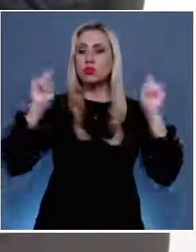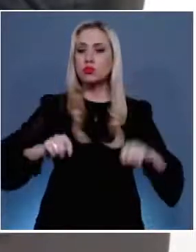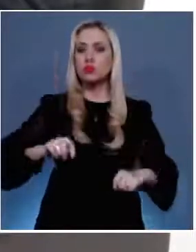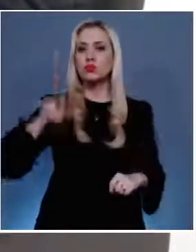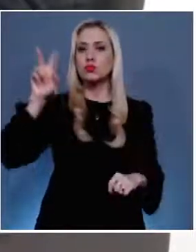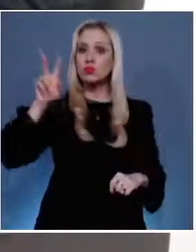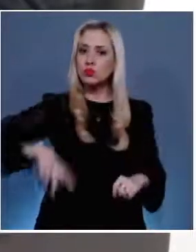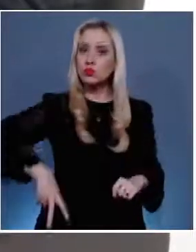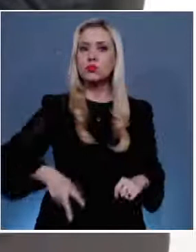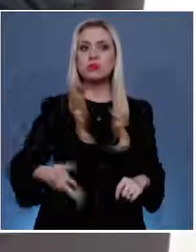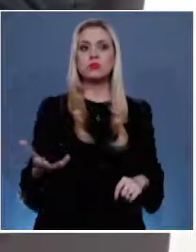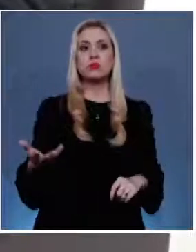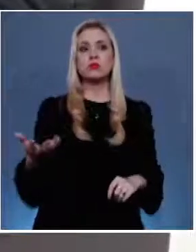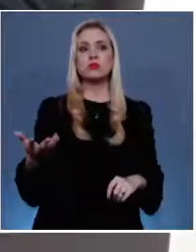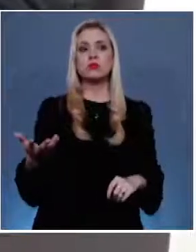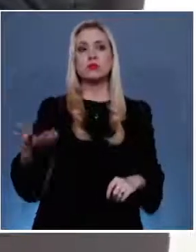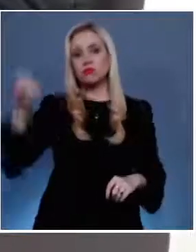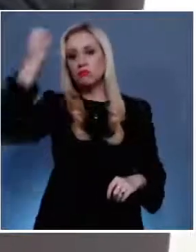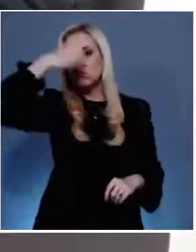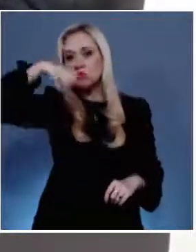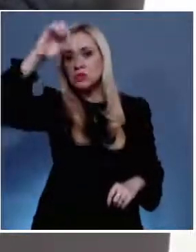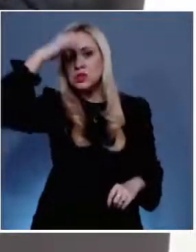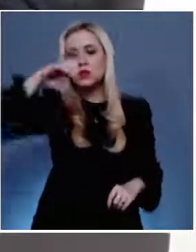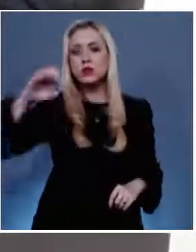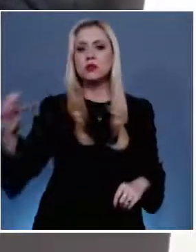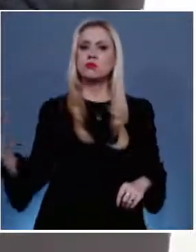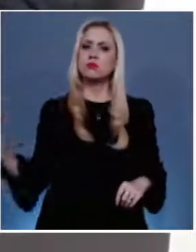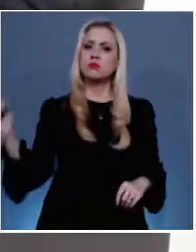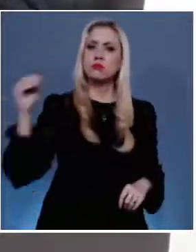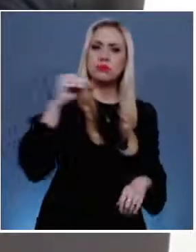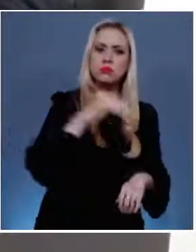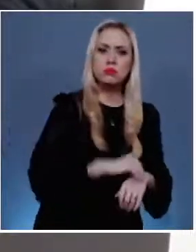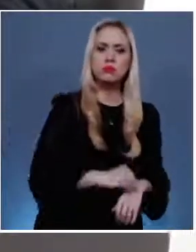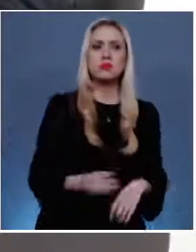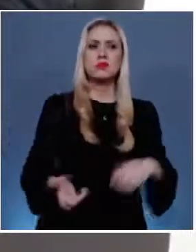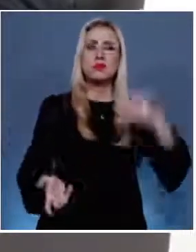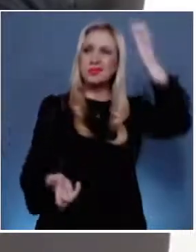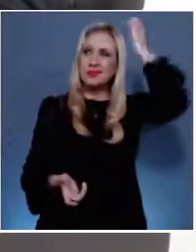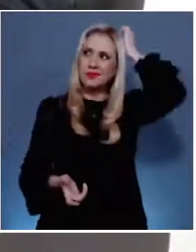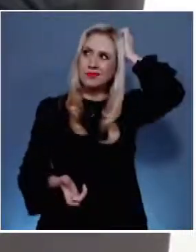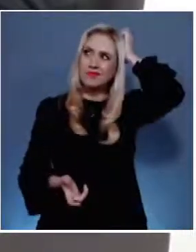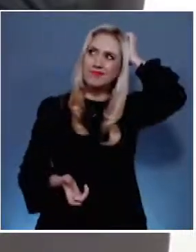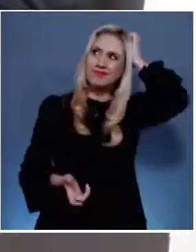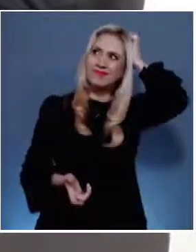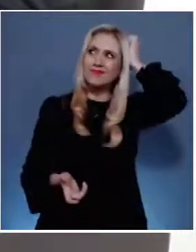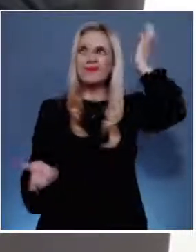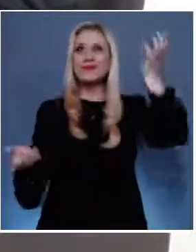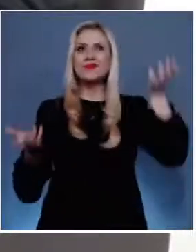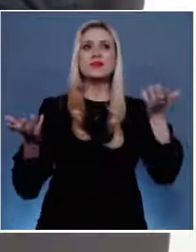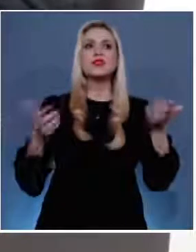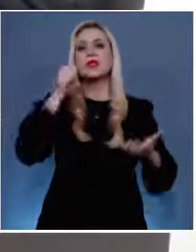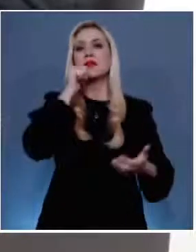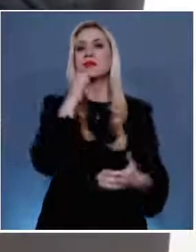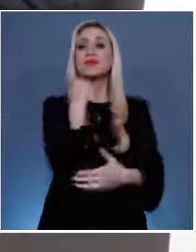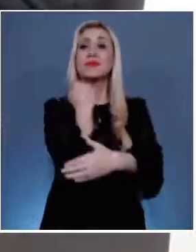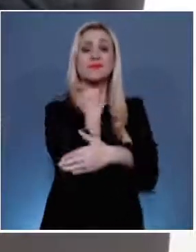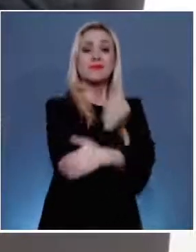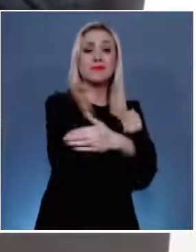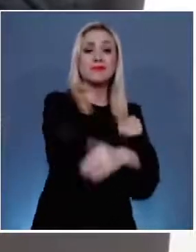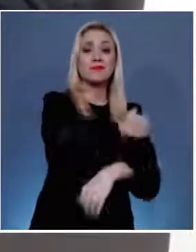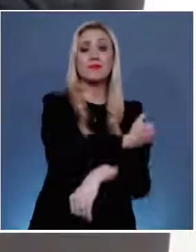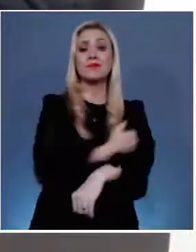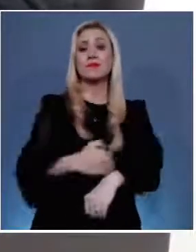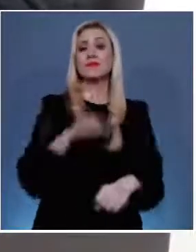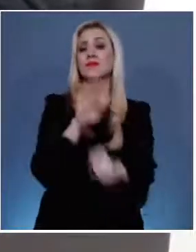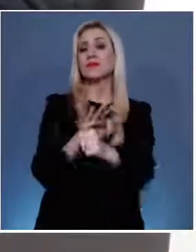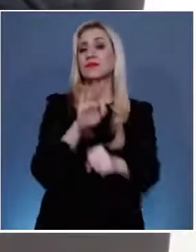por como formas, lo que el nepotismo es una de las expresiones, pero no es la